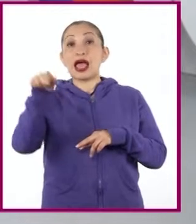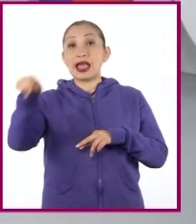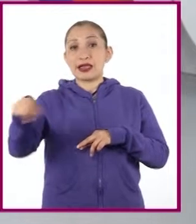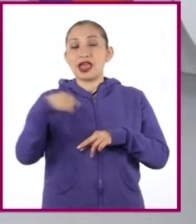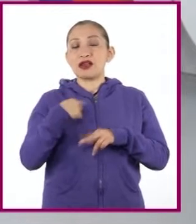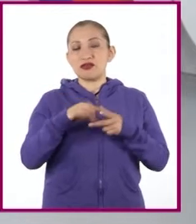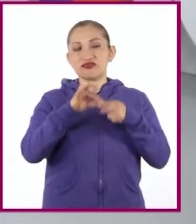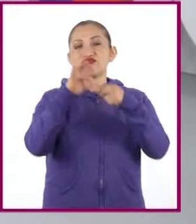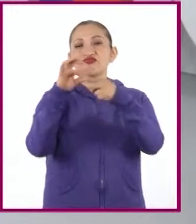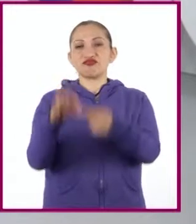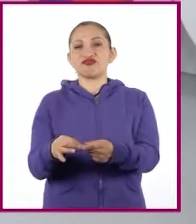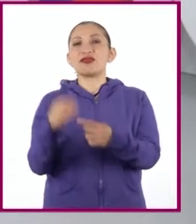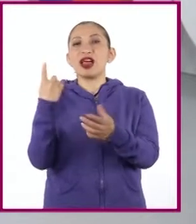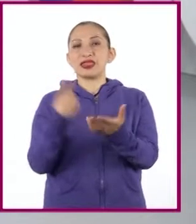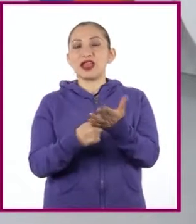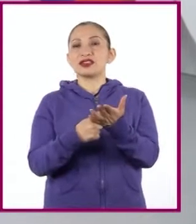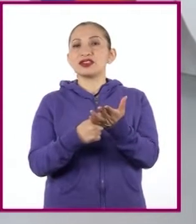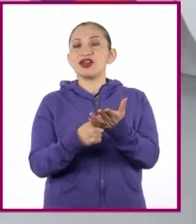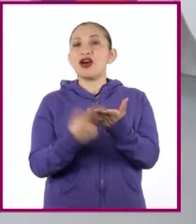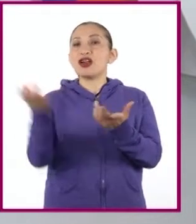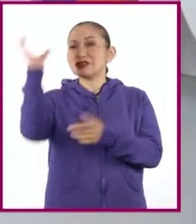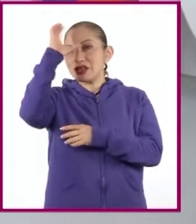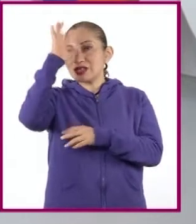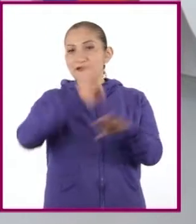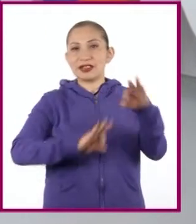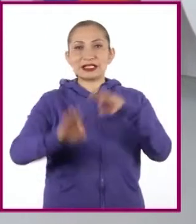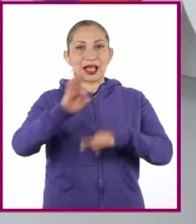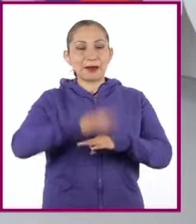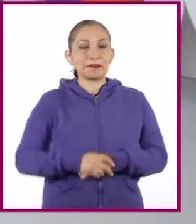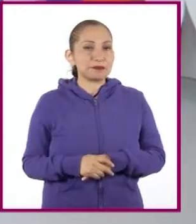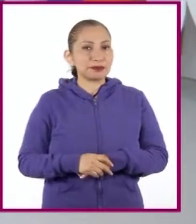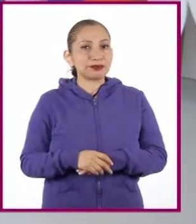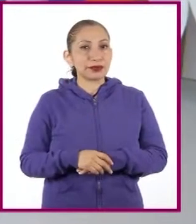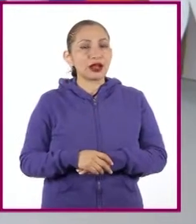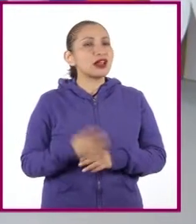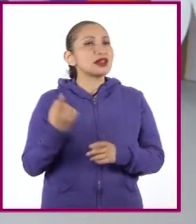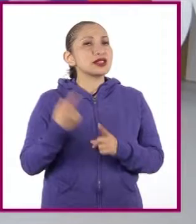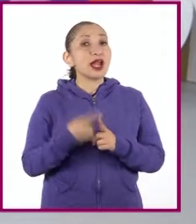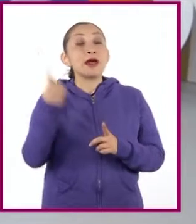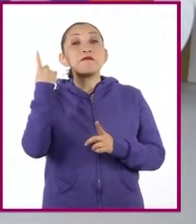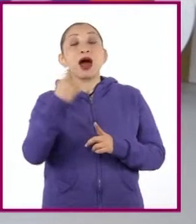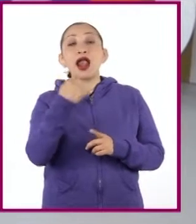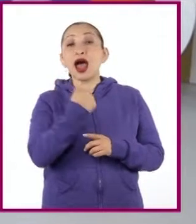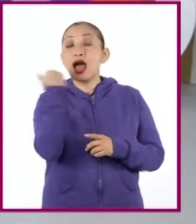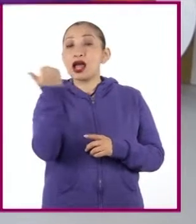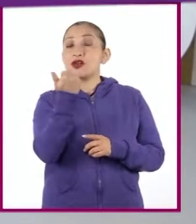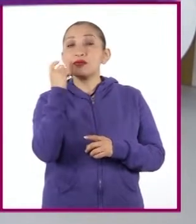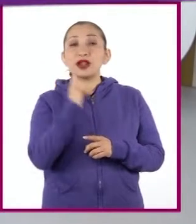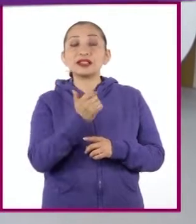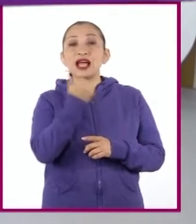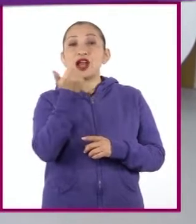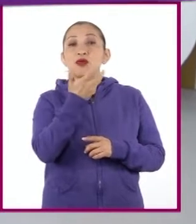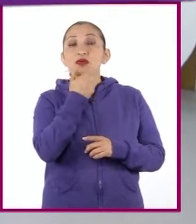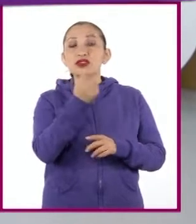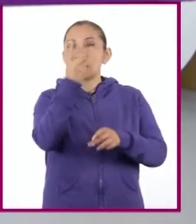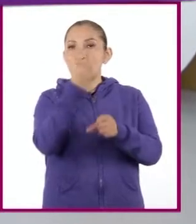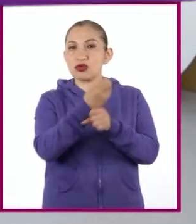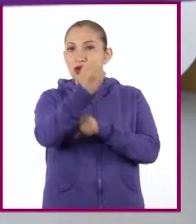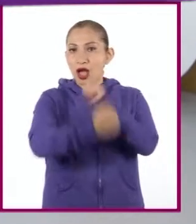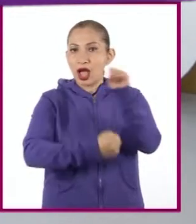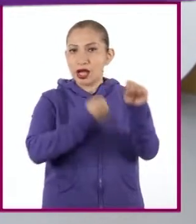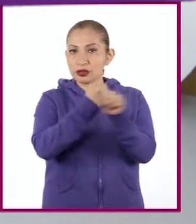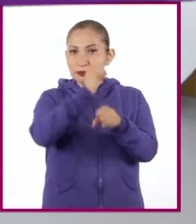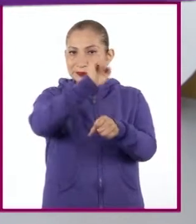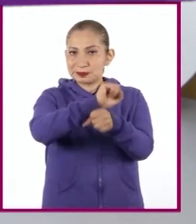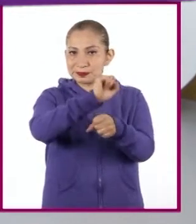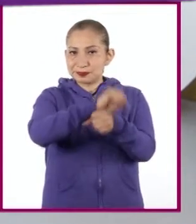guiarnos esta ocasión dentro de la materia de Ciencias Física, dirigida a las alumnas y alumnos de segundo grado de